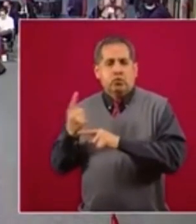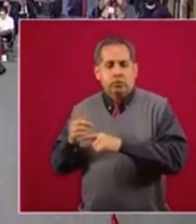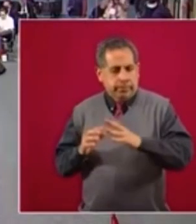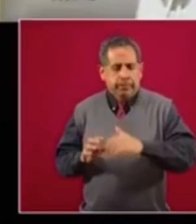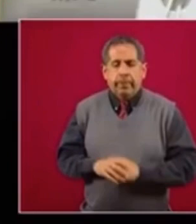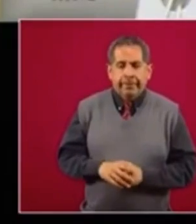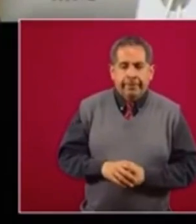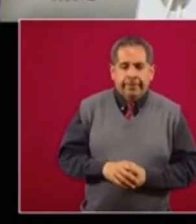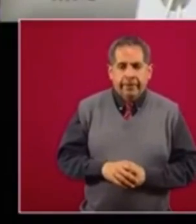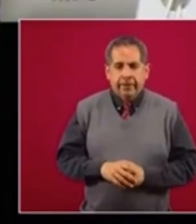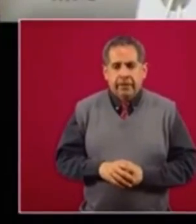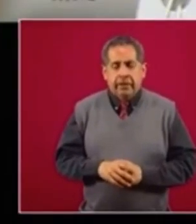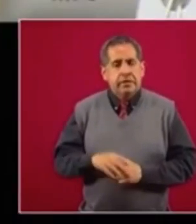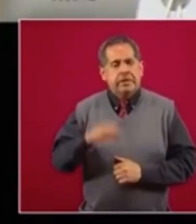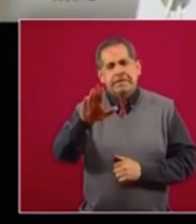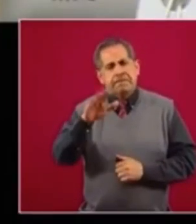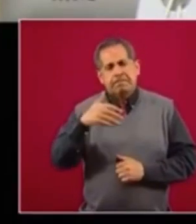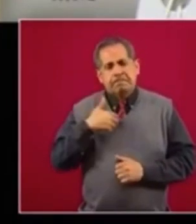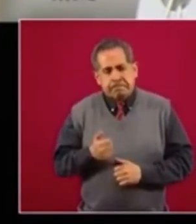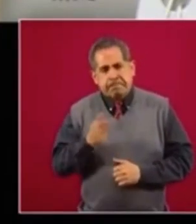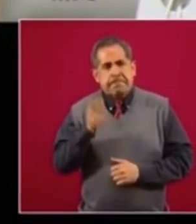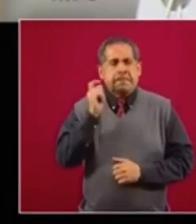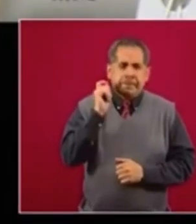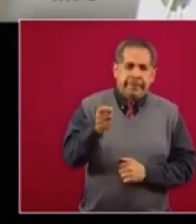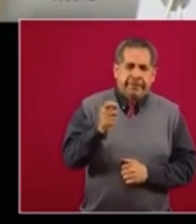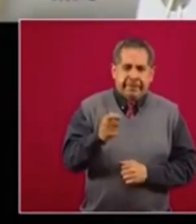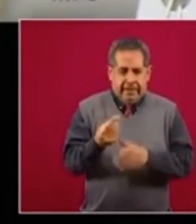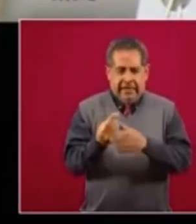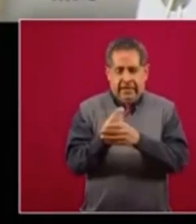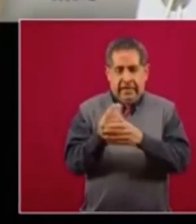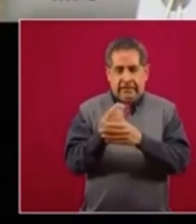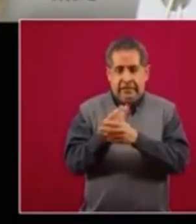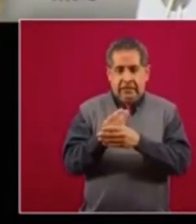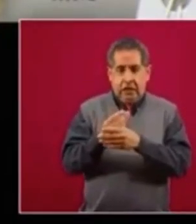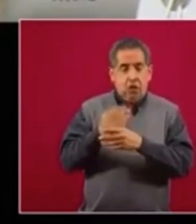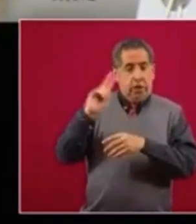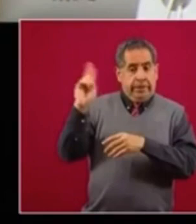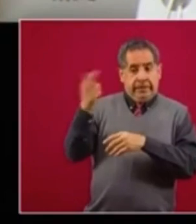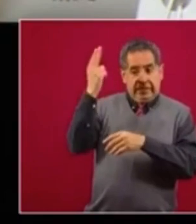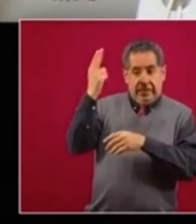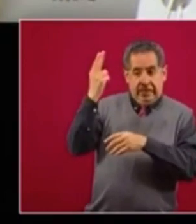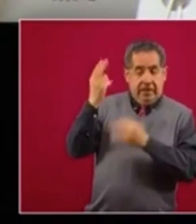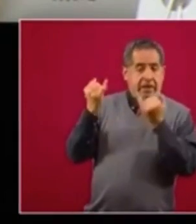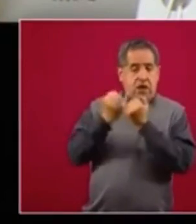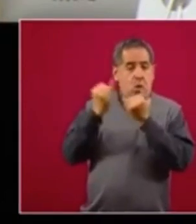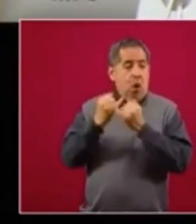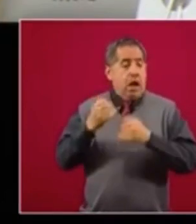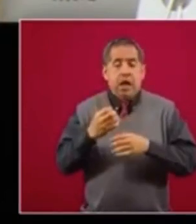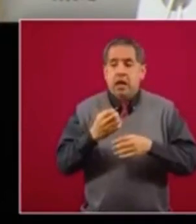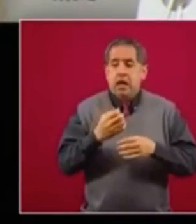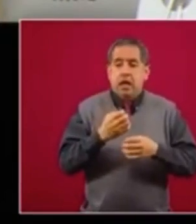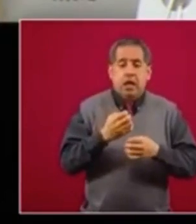al respecto de lo siguiente. Entonces, en las clases a nivel media superior, igual que las clases de la